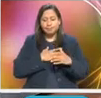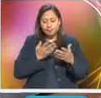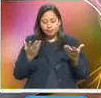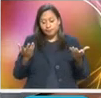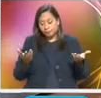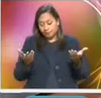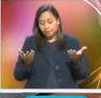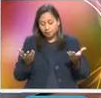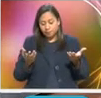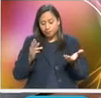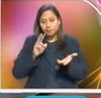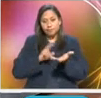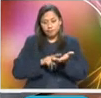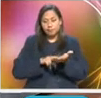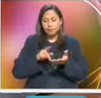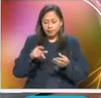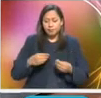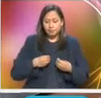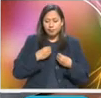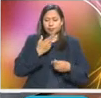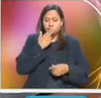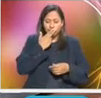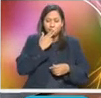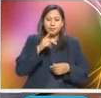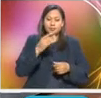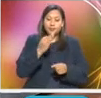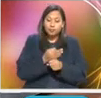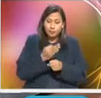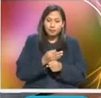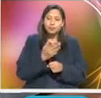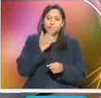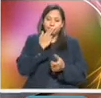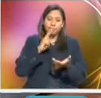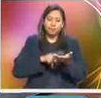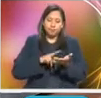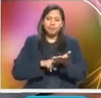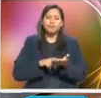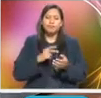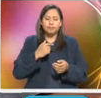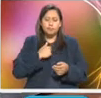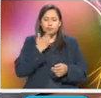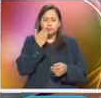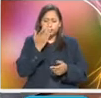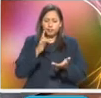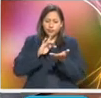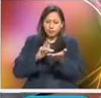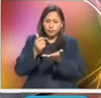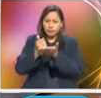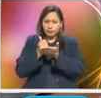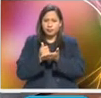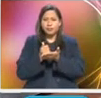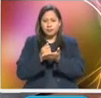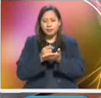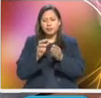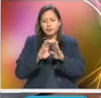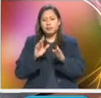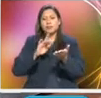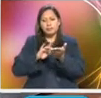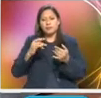con esto de valorar la vida, de valorar el hoy, el ahorita. Desde luego. ¿No? De querernos, de apoyarnos y por supuesto de apoyar a nuestros